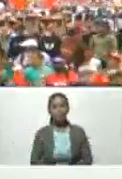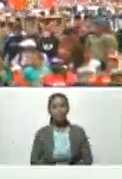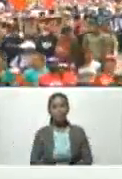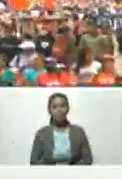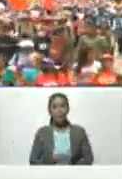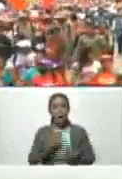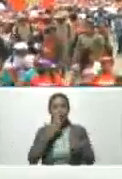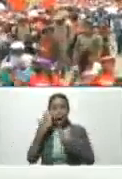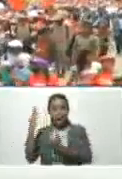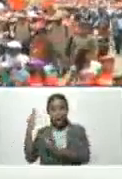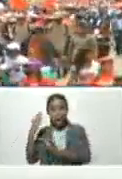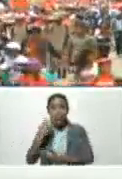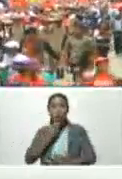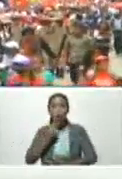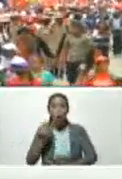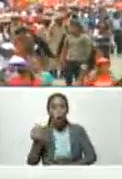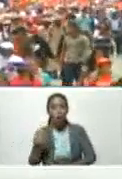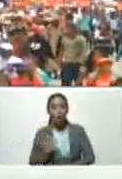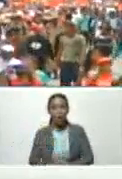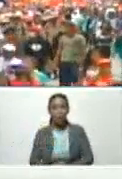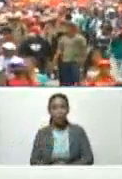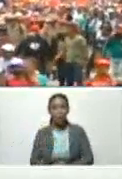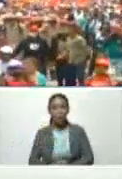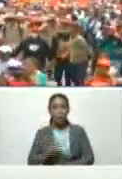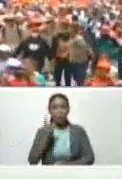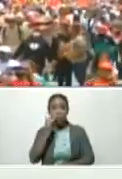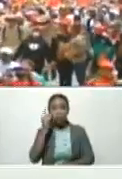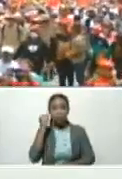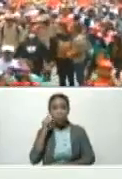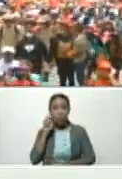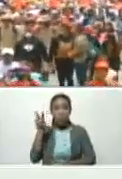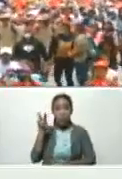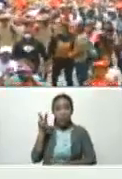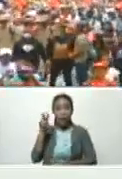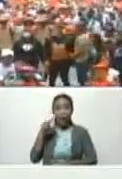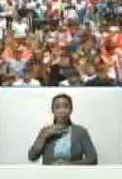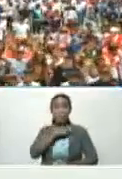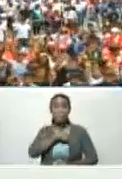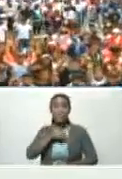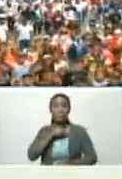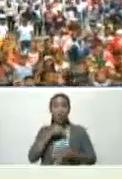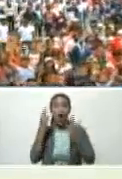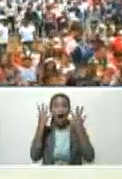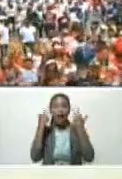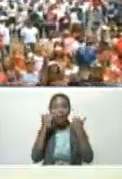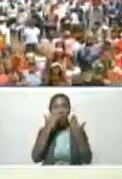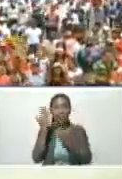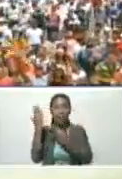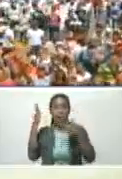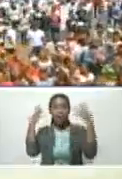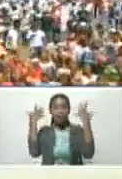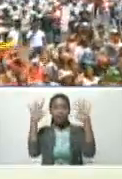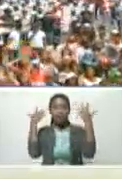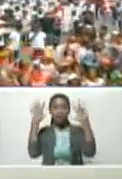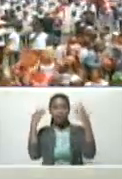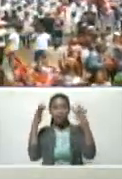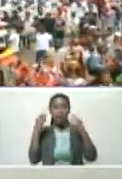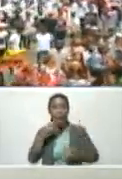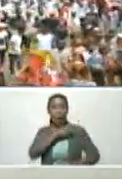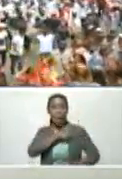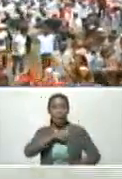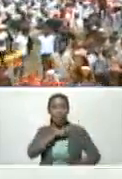Así va la juventud. Muchachos, ahí viene llegando la misión Nevado. Vamos a darle un aplauso a la misión Nevado.